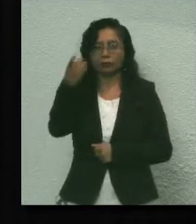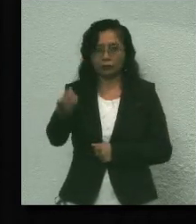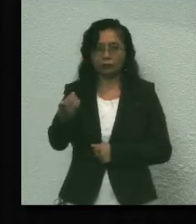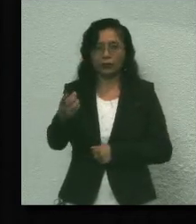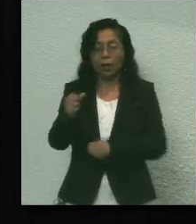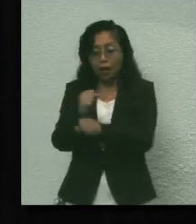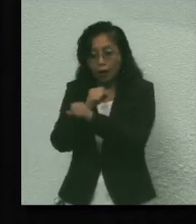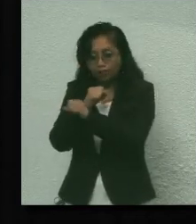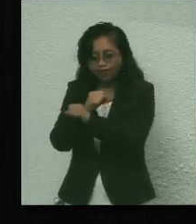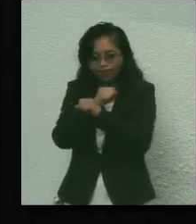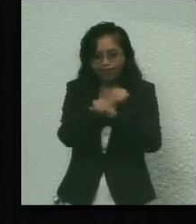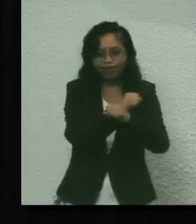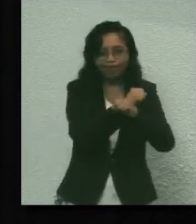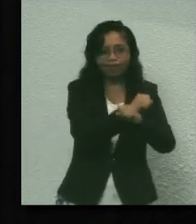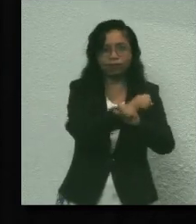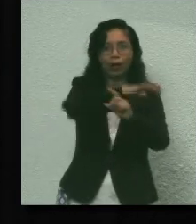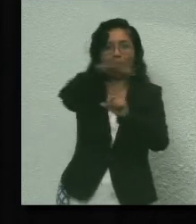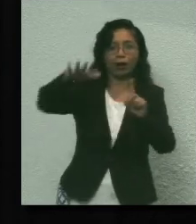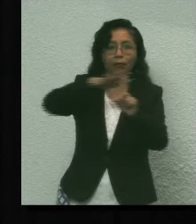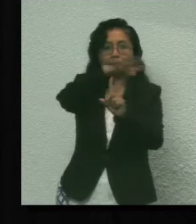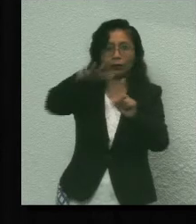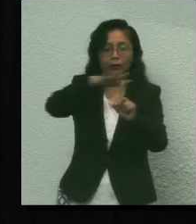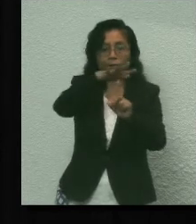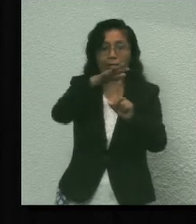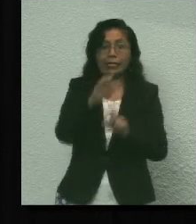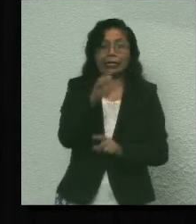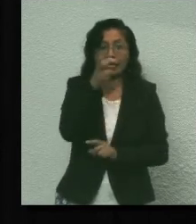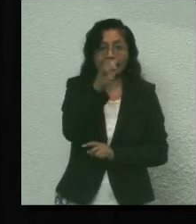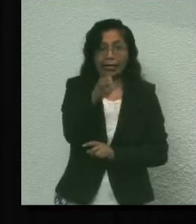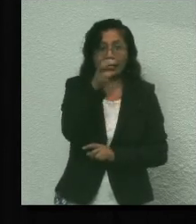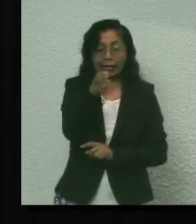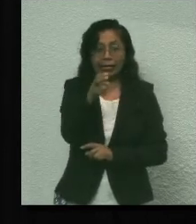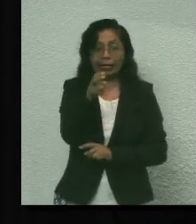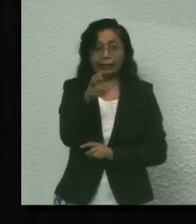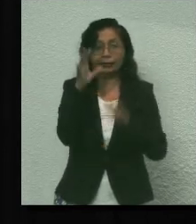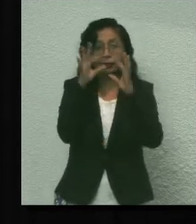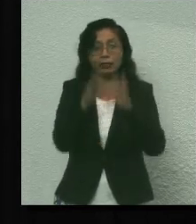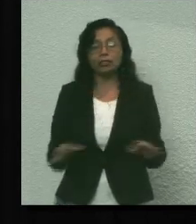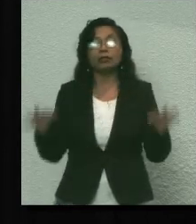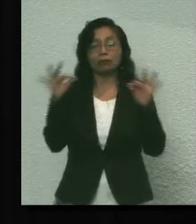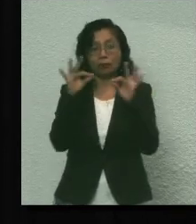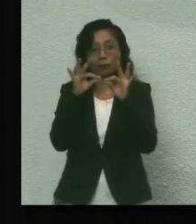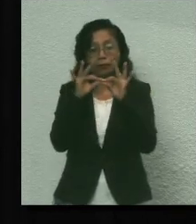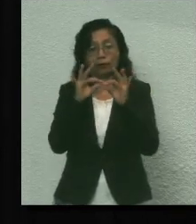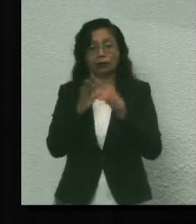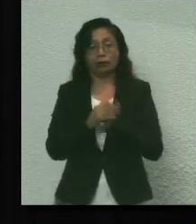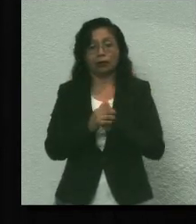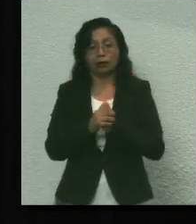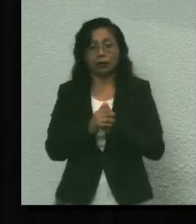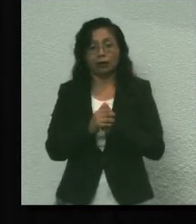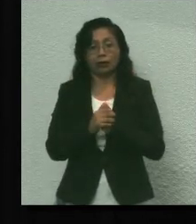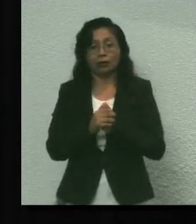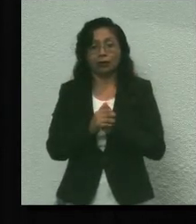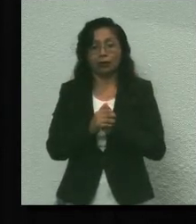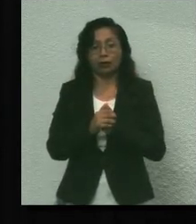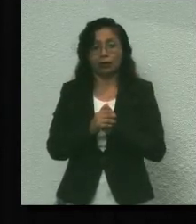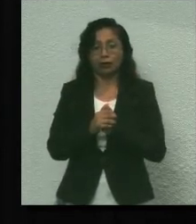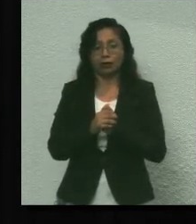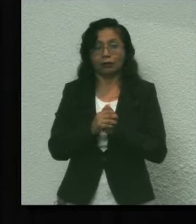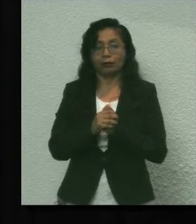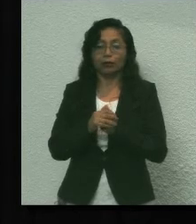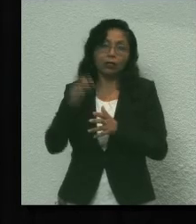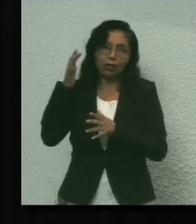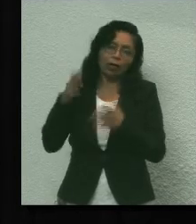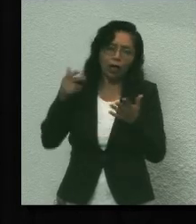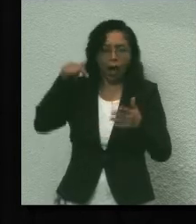protección del cuidado al medio ambiente que es y será un recurso invaluable de las actuales y futuras